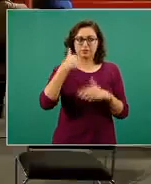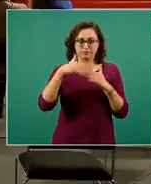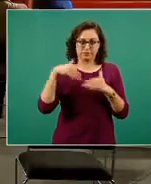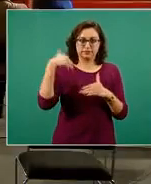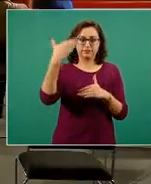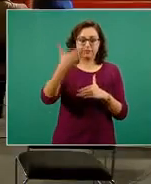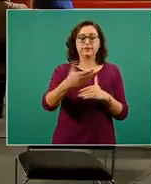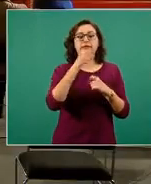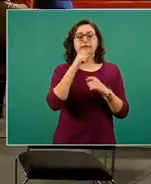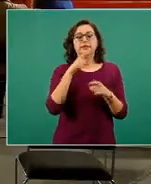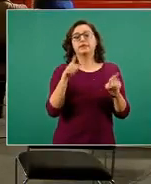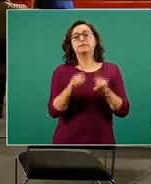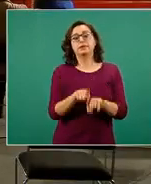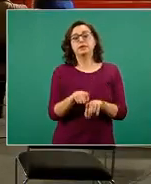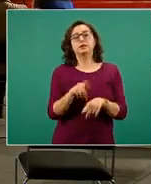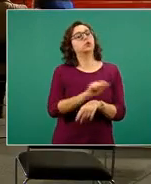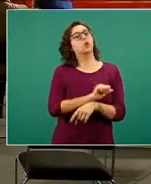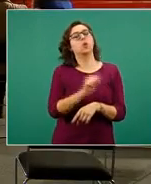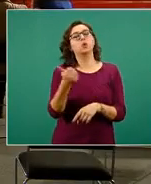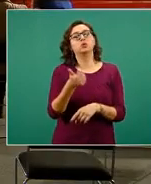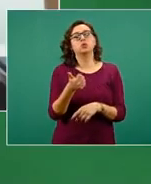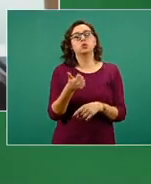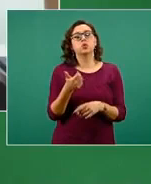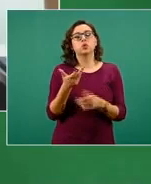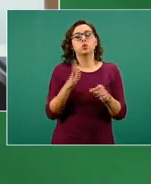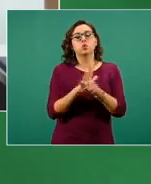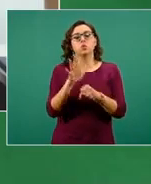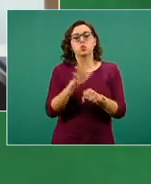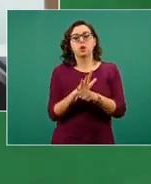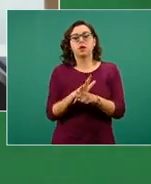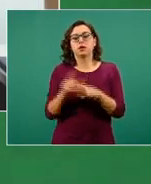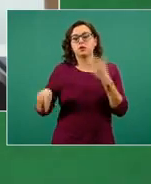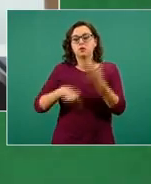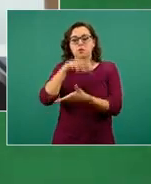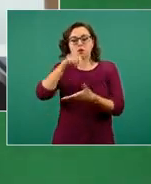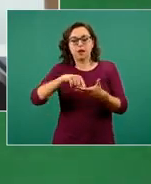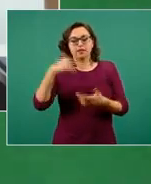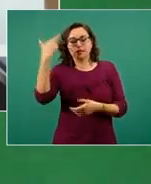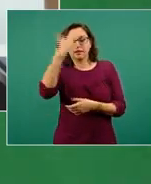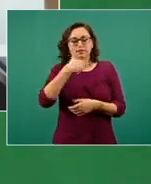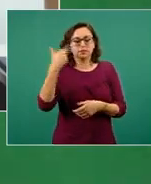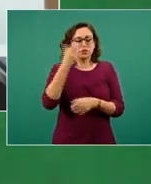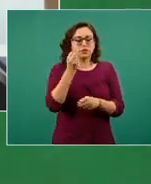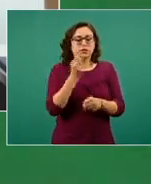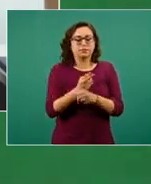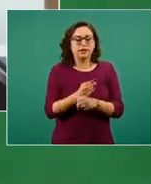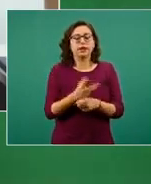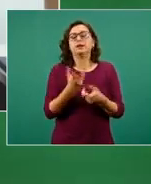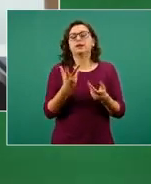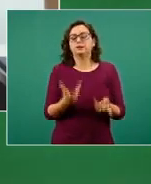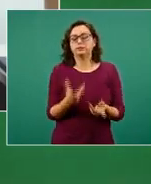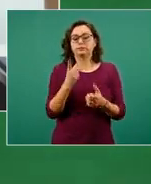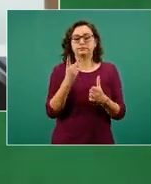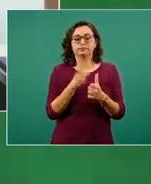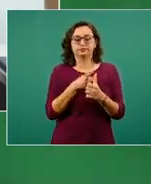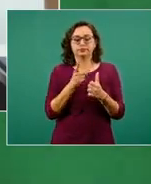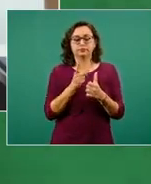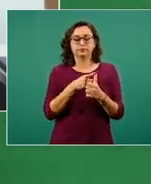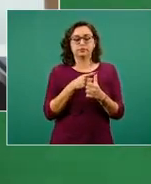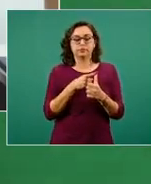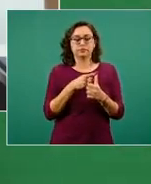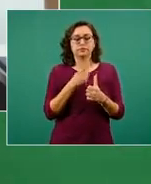móviles. Estos triage fueron muy importantes porque las unidades móviles fueron detectando en diferentes lugares, primero con el screening